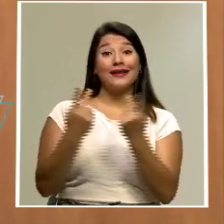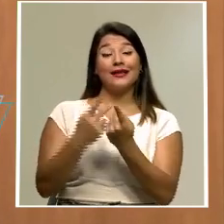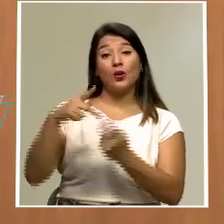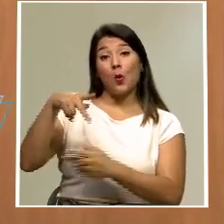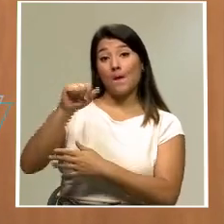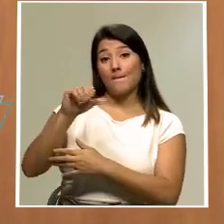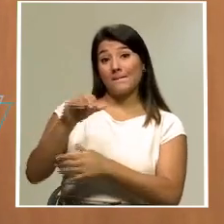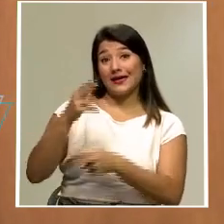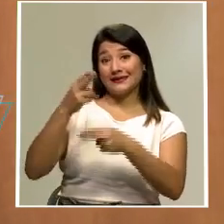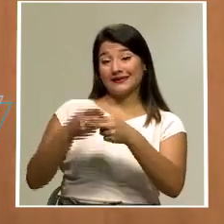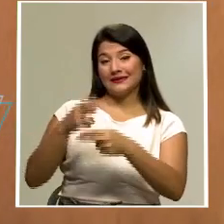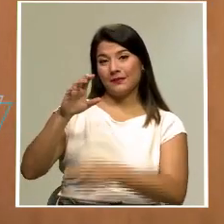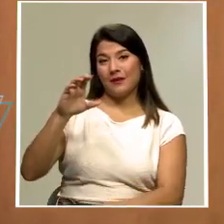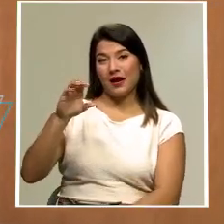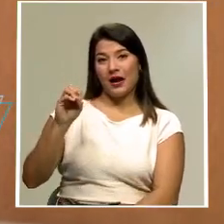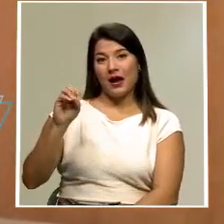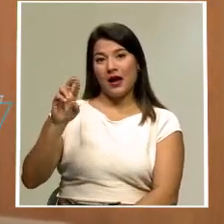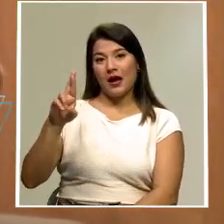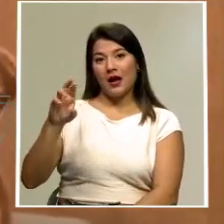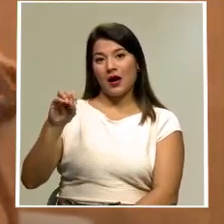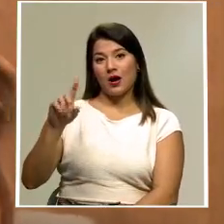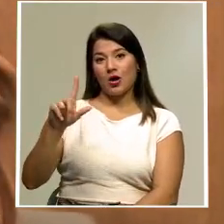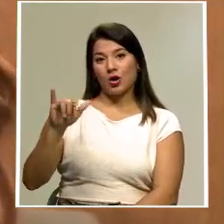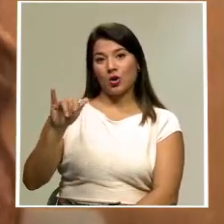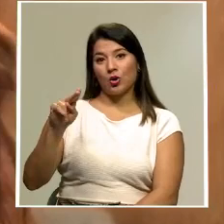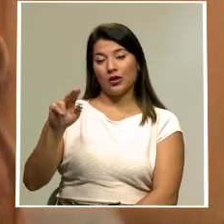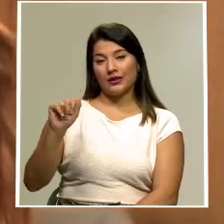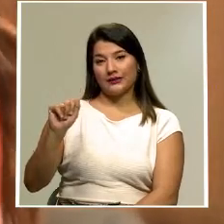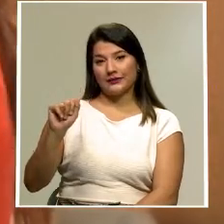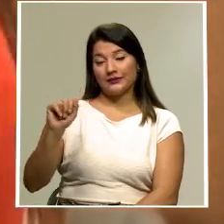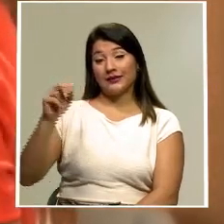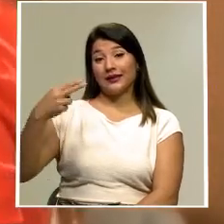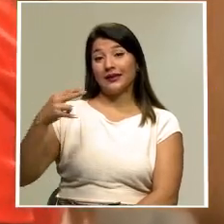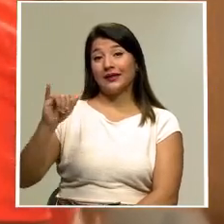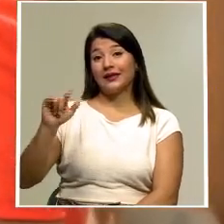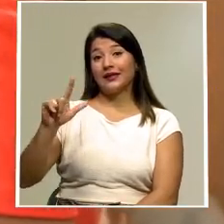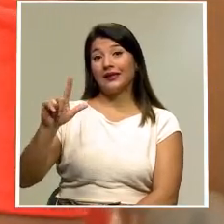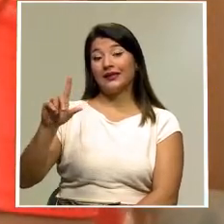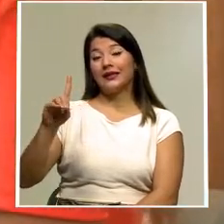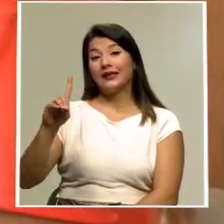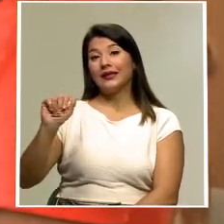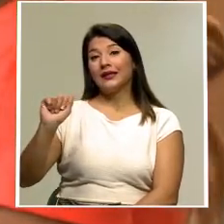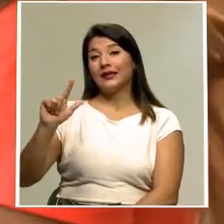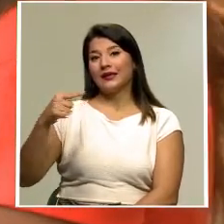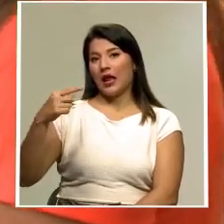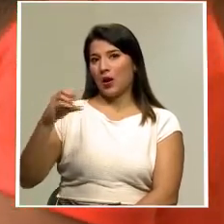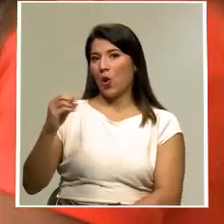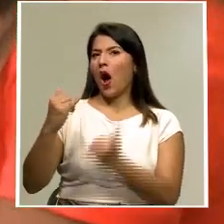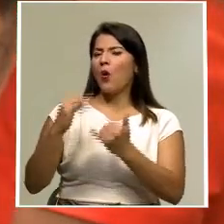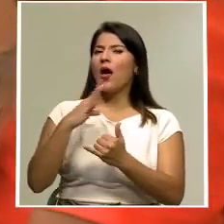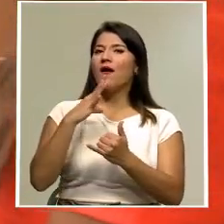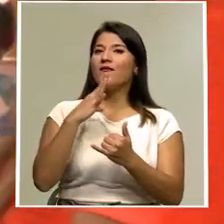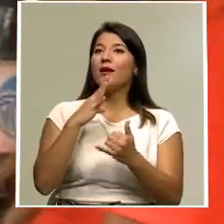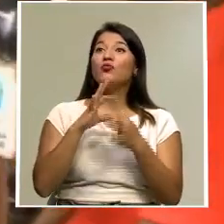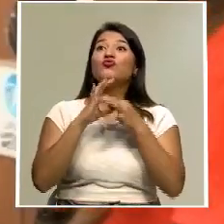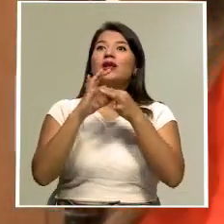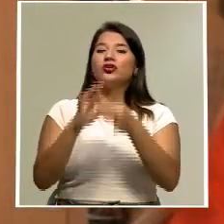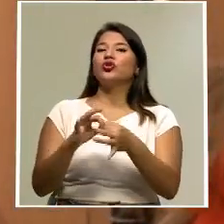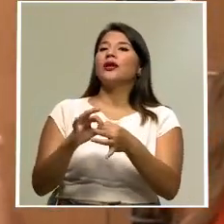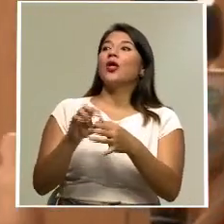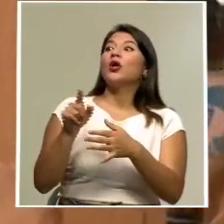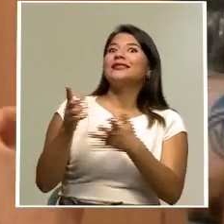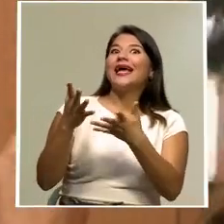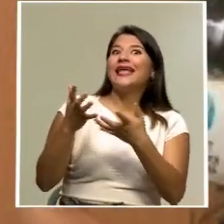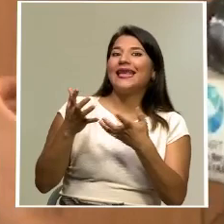Carolina Hidalgo, con quien vamos a conversar unos minutos sobre su aspiración a la presidencia de la República. Doña Carolina, la primera pregunta que quiero hacerle